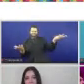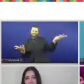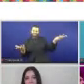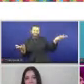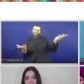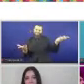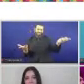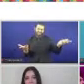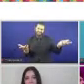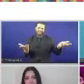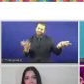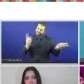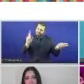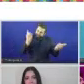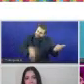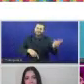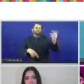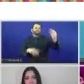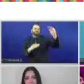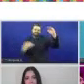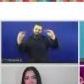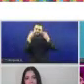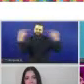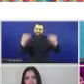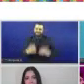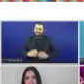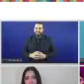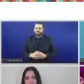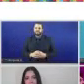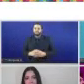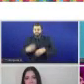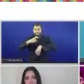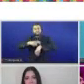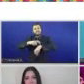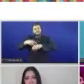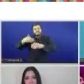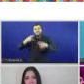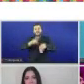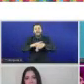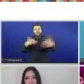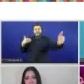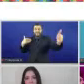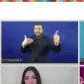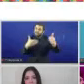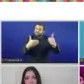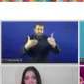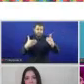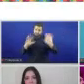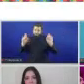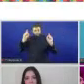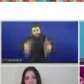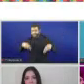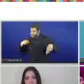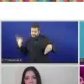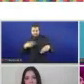barrera tremenda que retrasa los procesos de alianza y de construcción de agenda